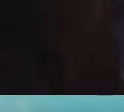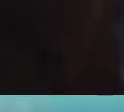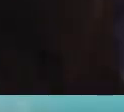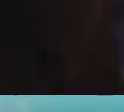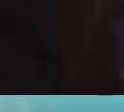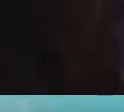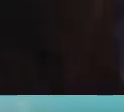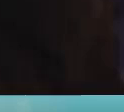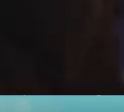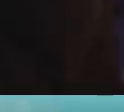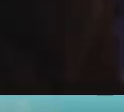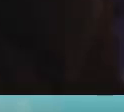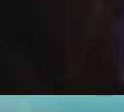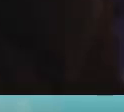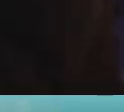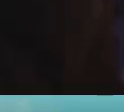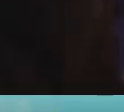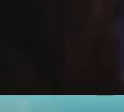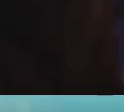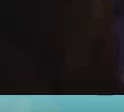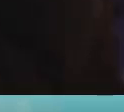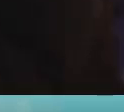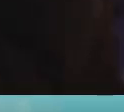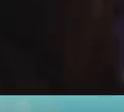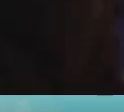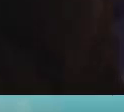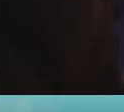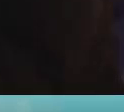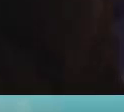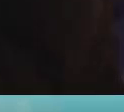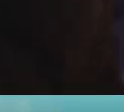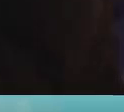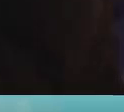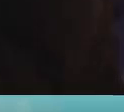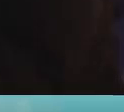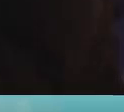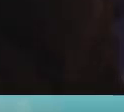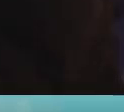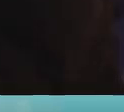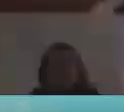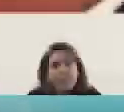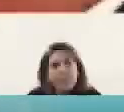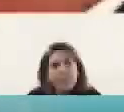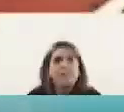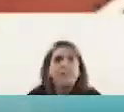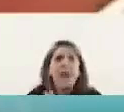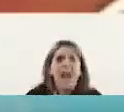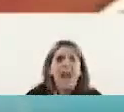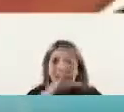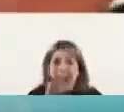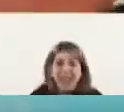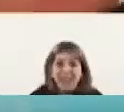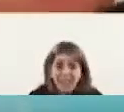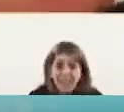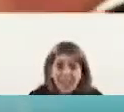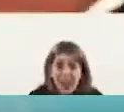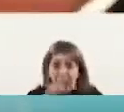la genuflexión presidencial frente al amigo ruso. Miren. El pueblo